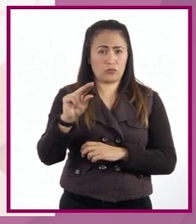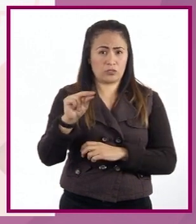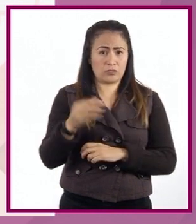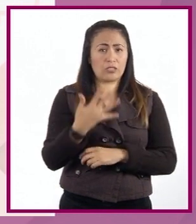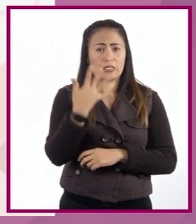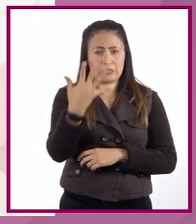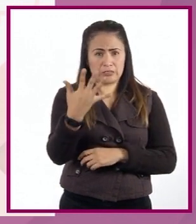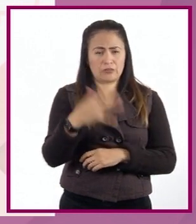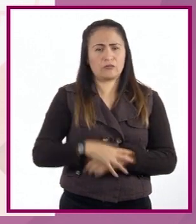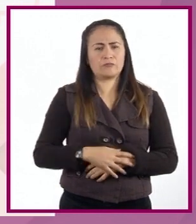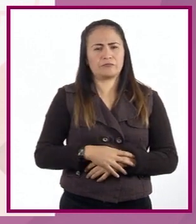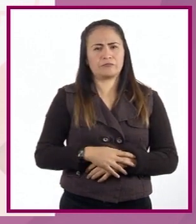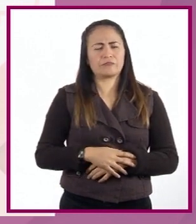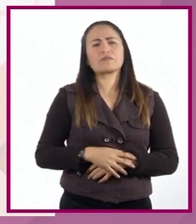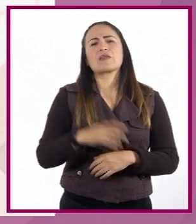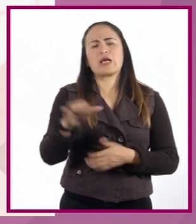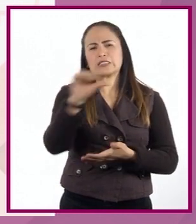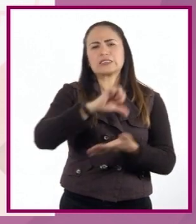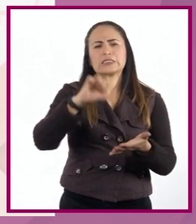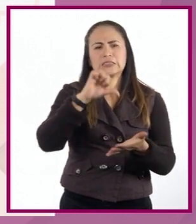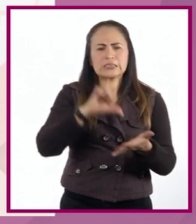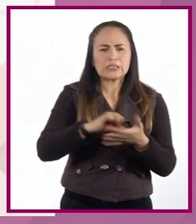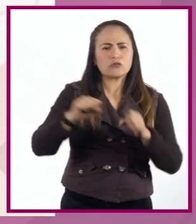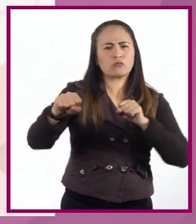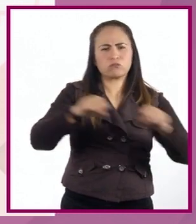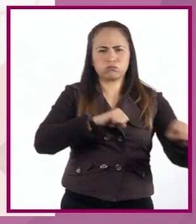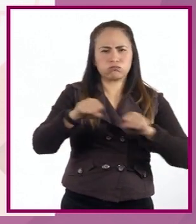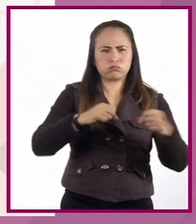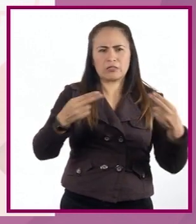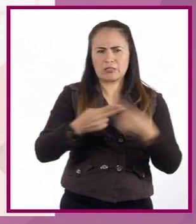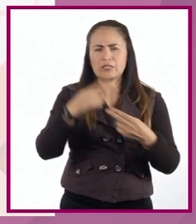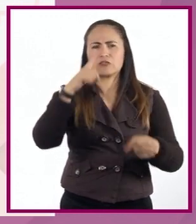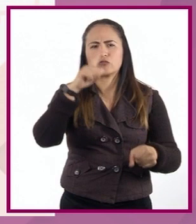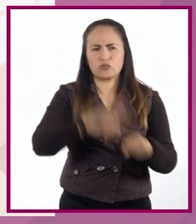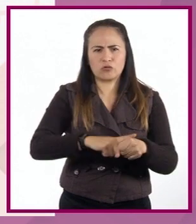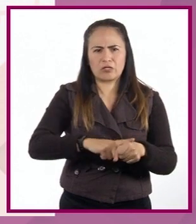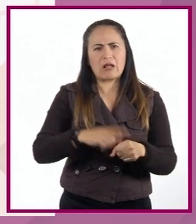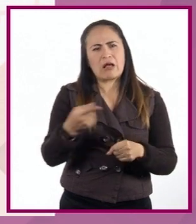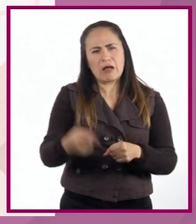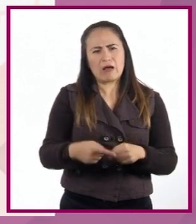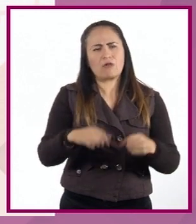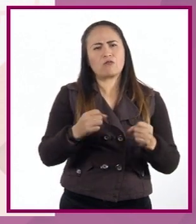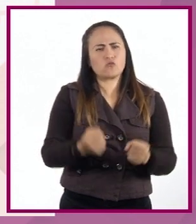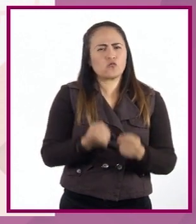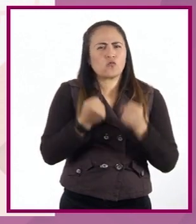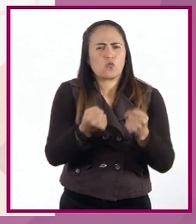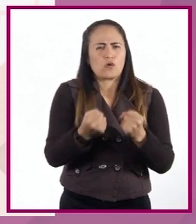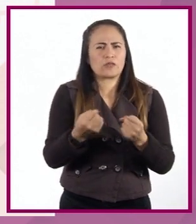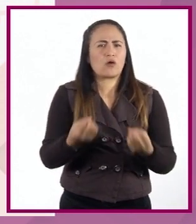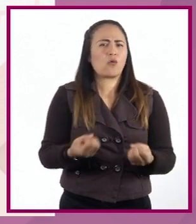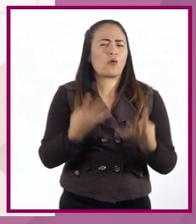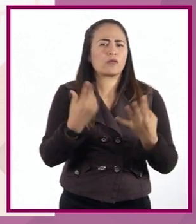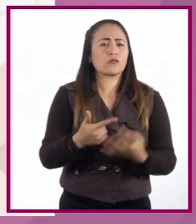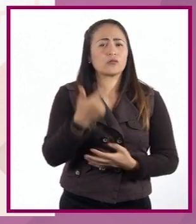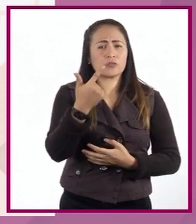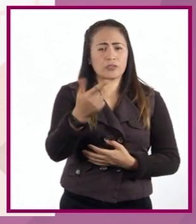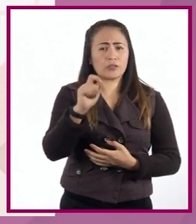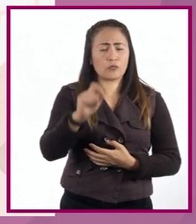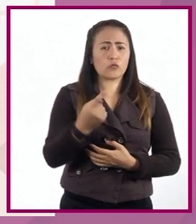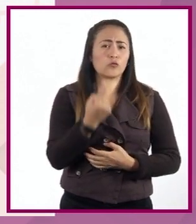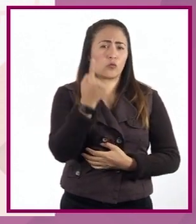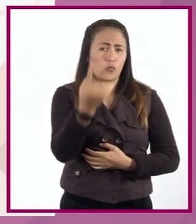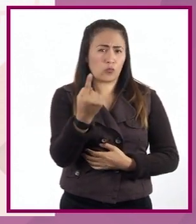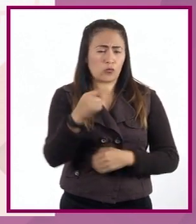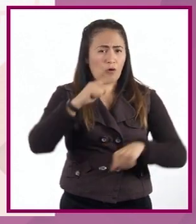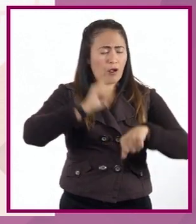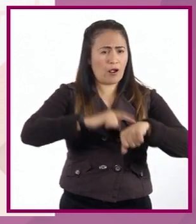acuerdo con el Servicio Sismológico Nacional, el movimiento sísmico tuvo una magnitud de 7.1 y se